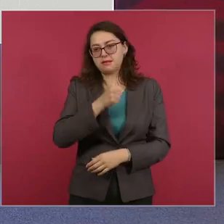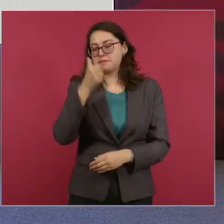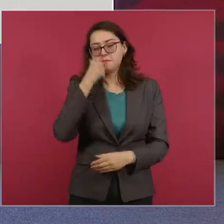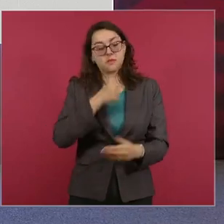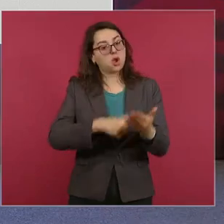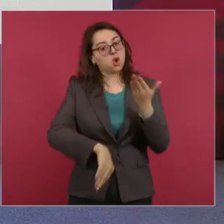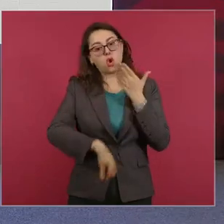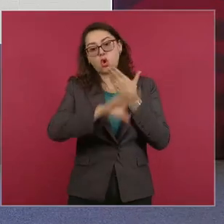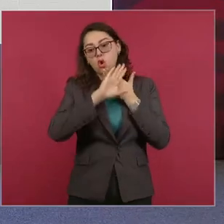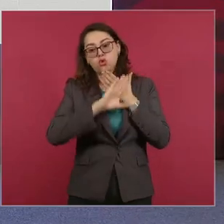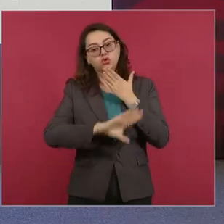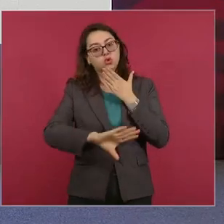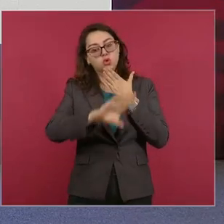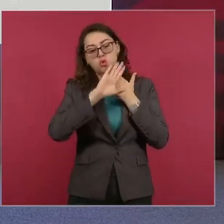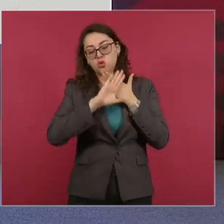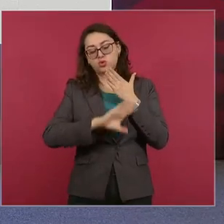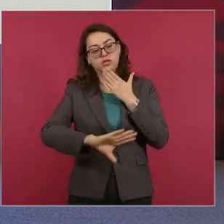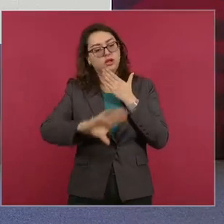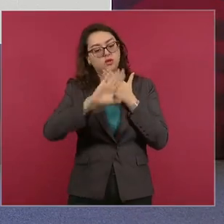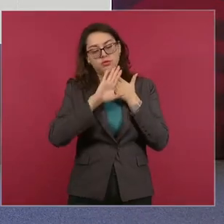porque porque nada es nuevo